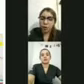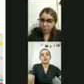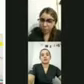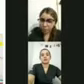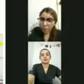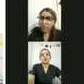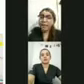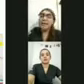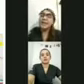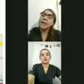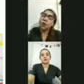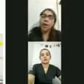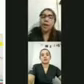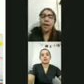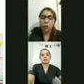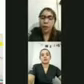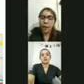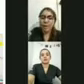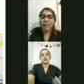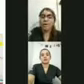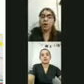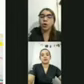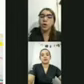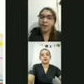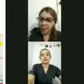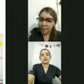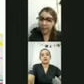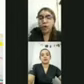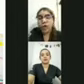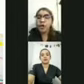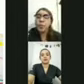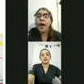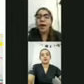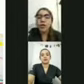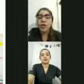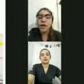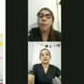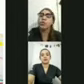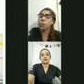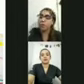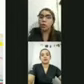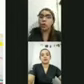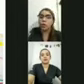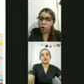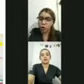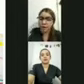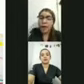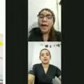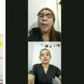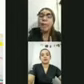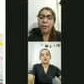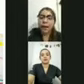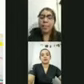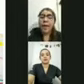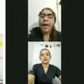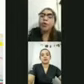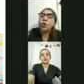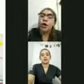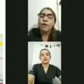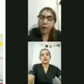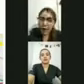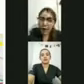proceso de escritura y de lectura van a ser consistentes. Entonces, para esto sacamos unas conclusiones. La primera,